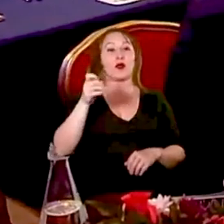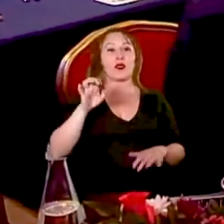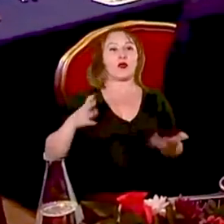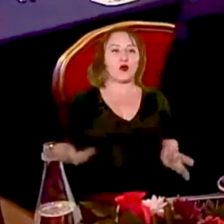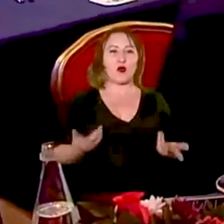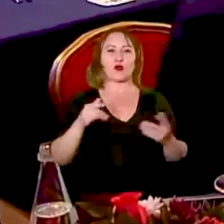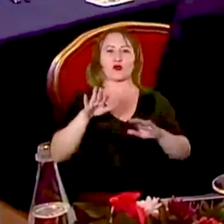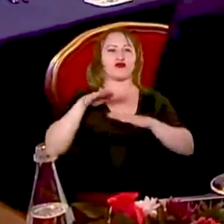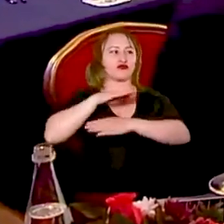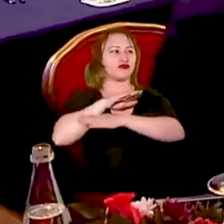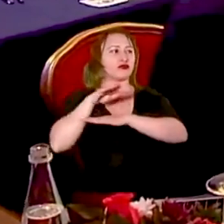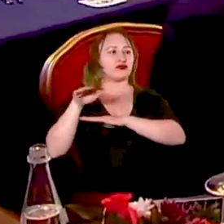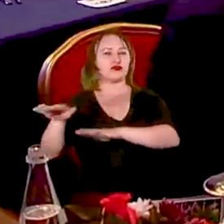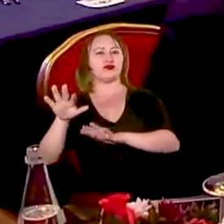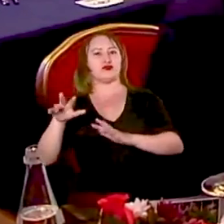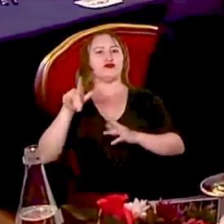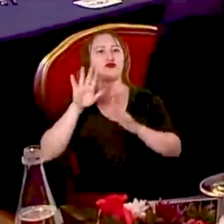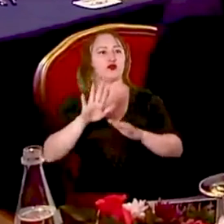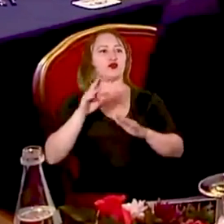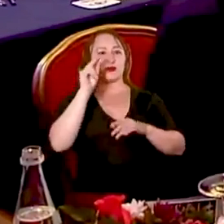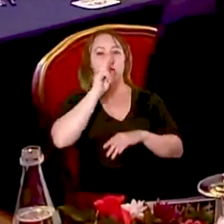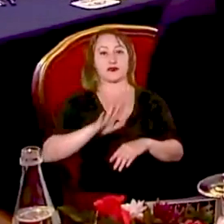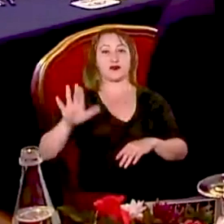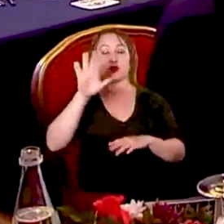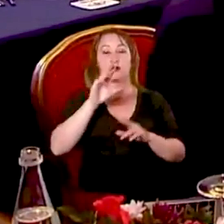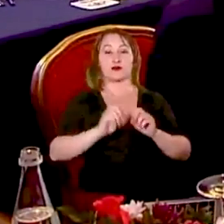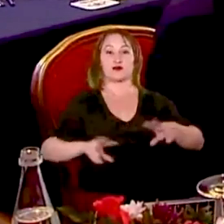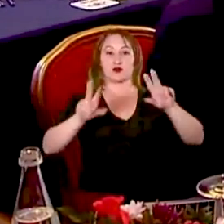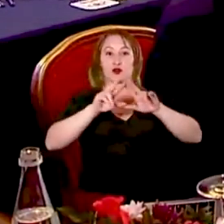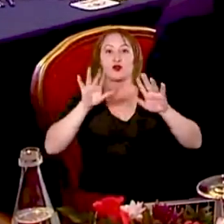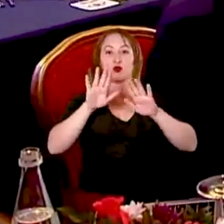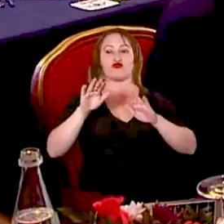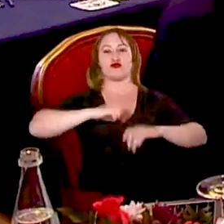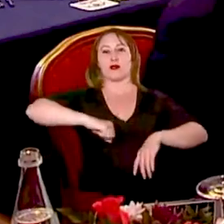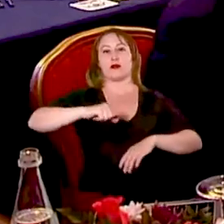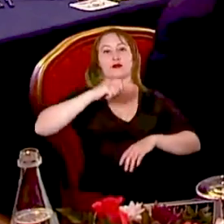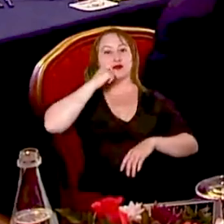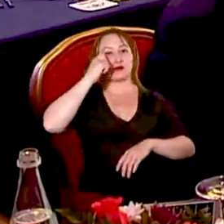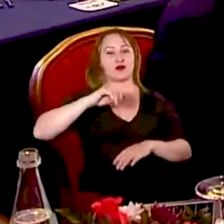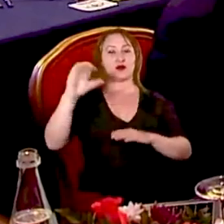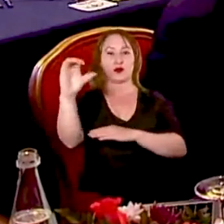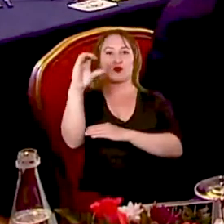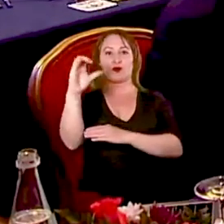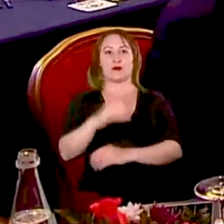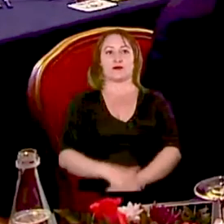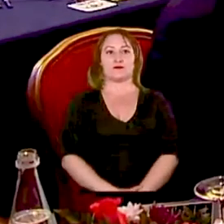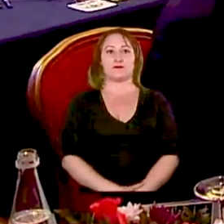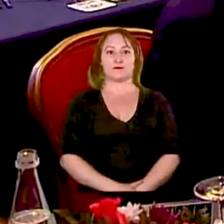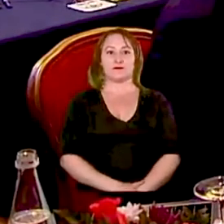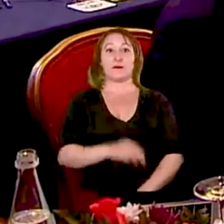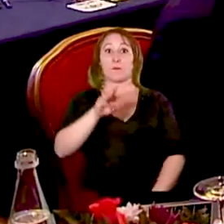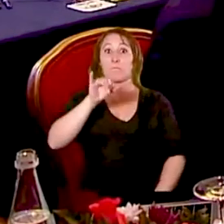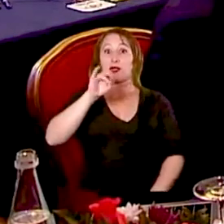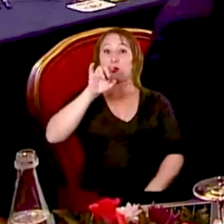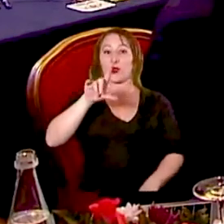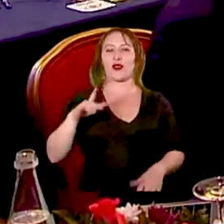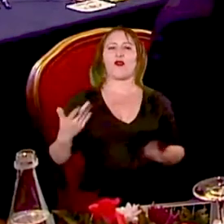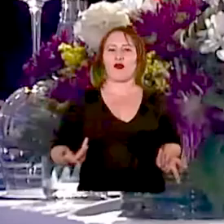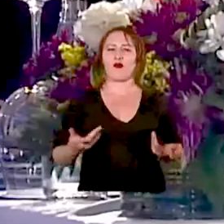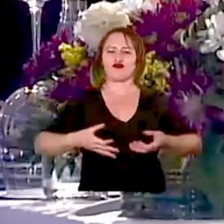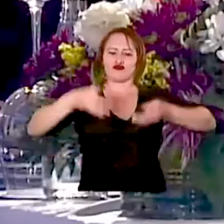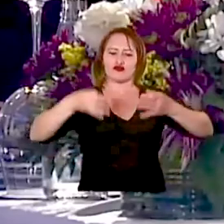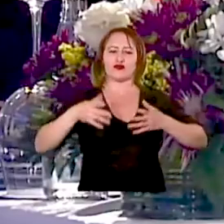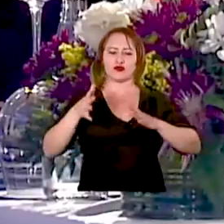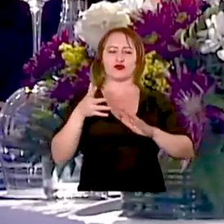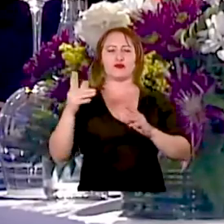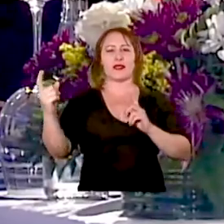adjunto de la Oficina de la Alta Comisionada de las Naciones Unidas para los Derechos Humanos en Colombia. Manuel Oviedo, oficial nacional